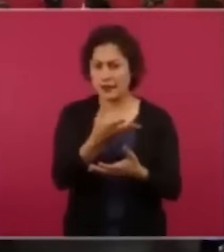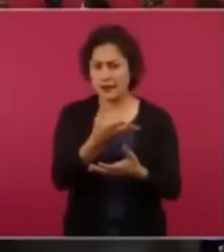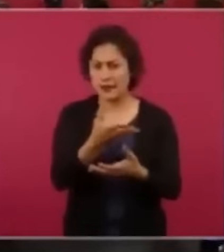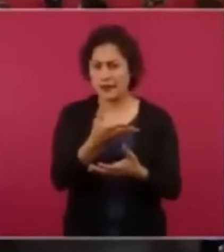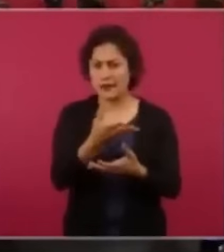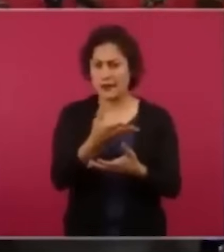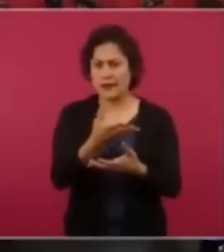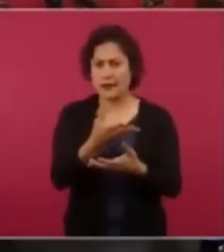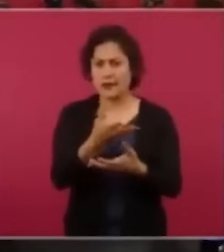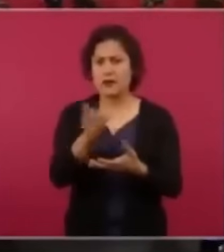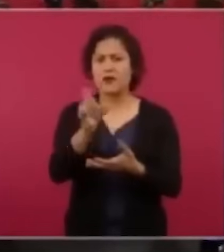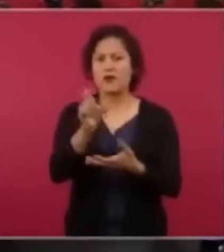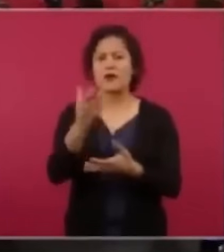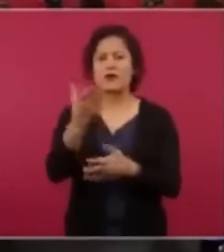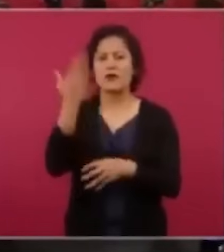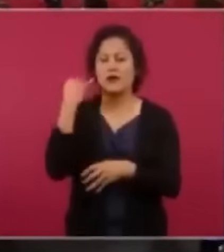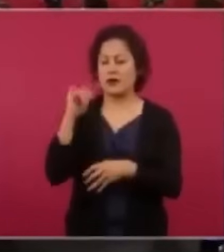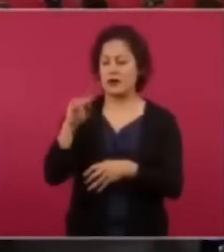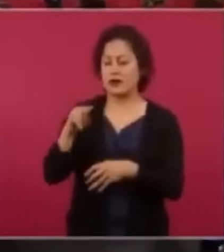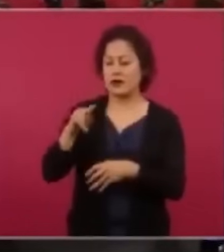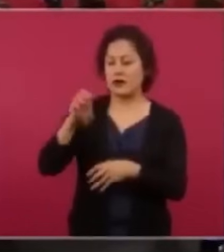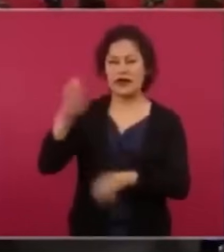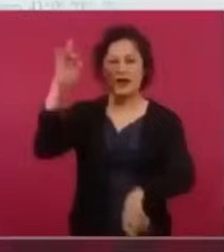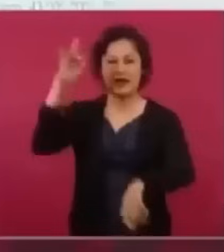del INE no se toca. ¿Cómo se llama?